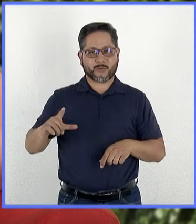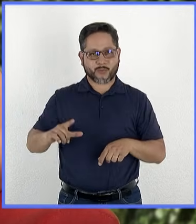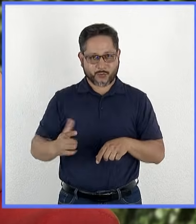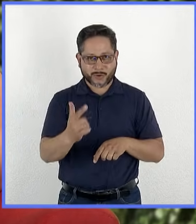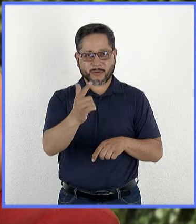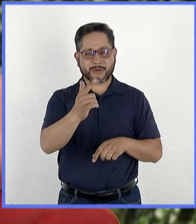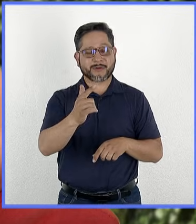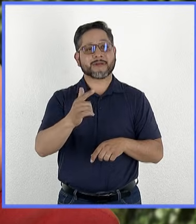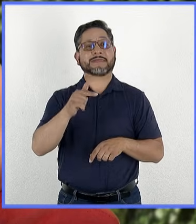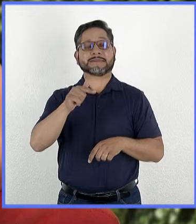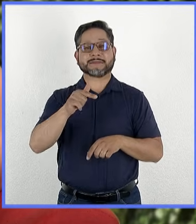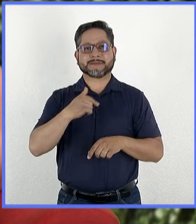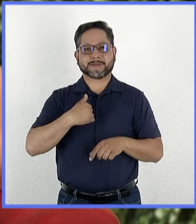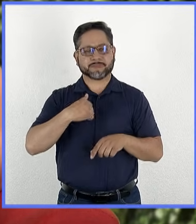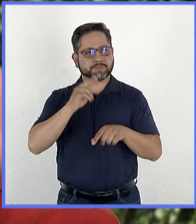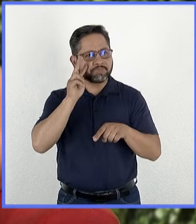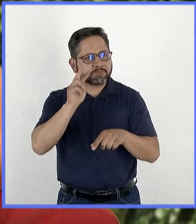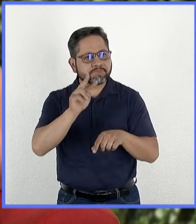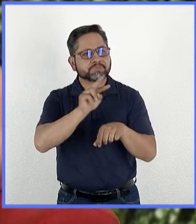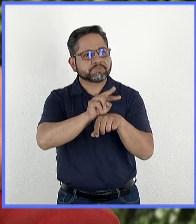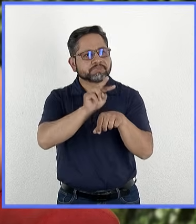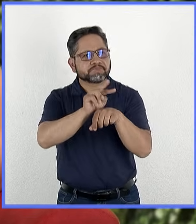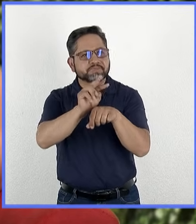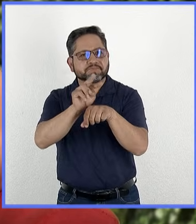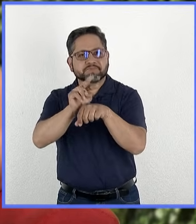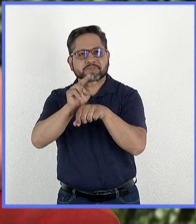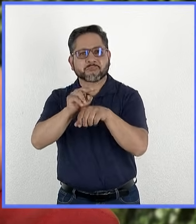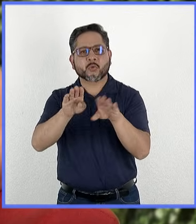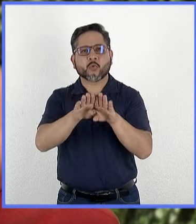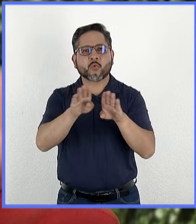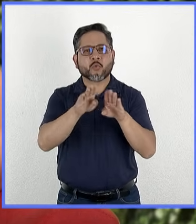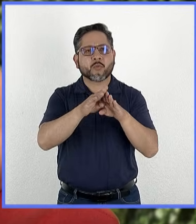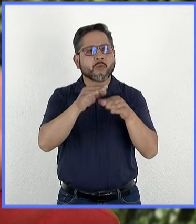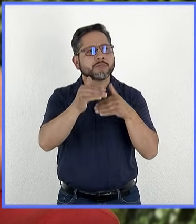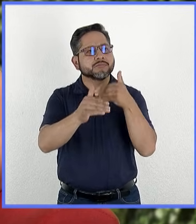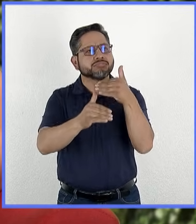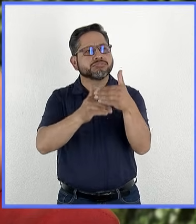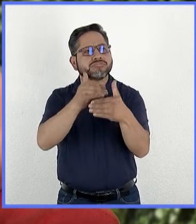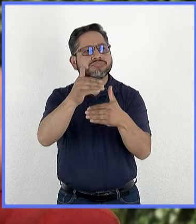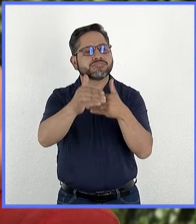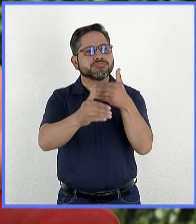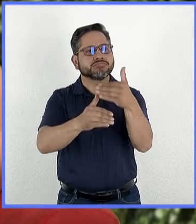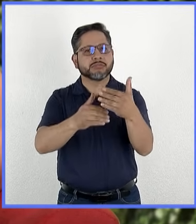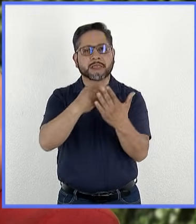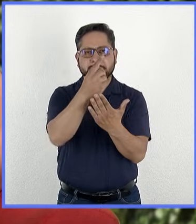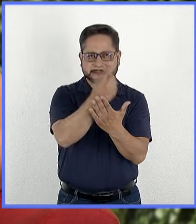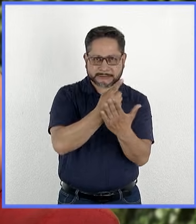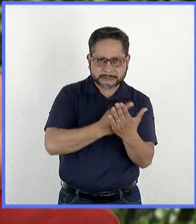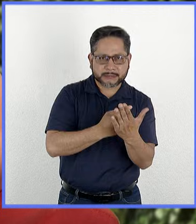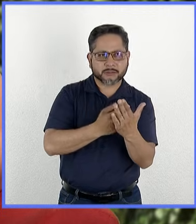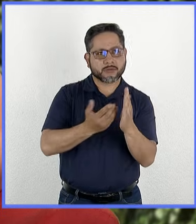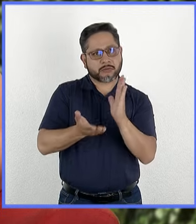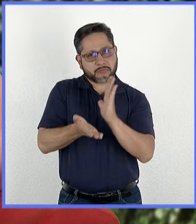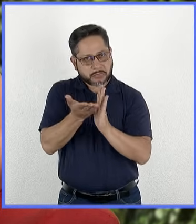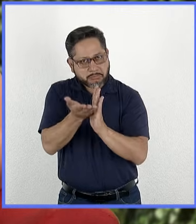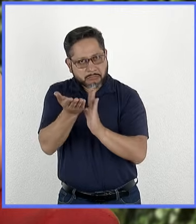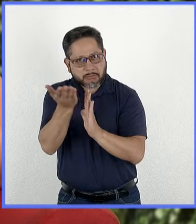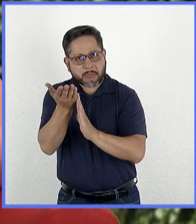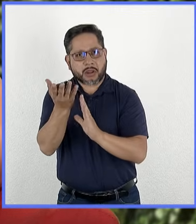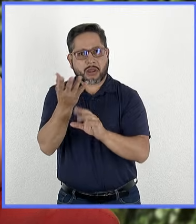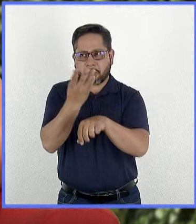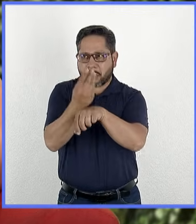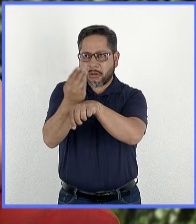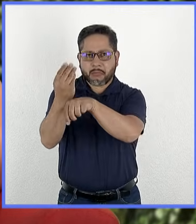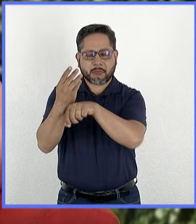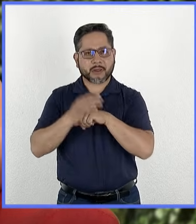que tendremos que seguir pues observando cómo avanza este desarrollo desde la parte de diseño, pero también desde la parte de